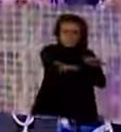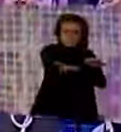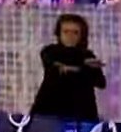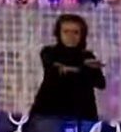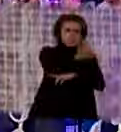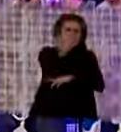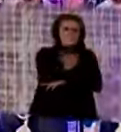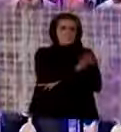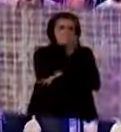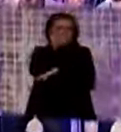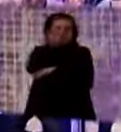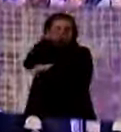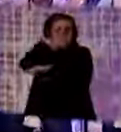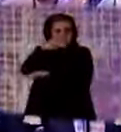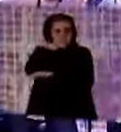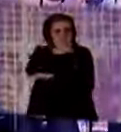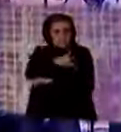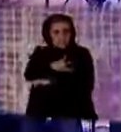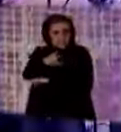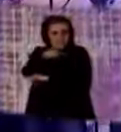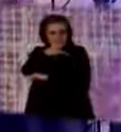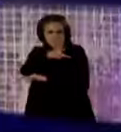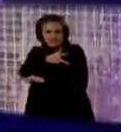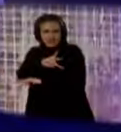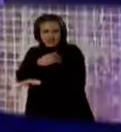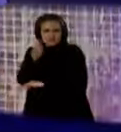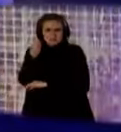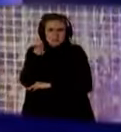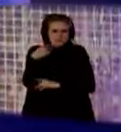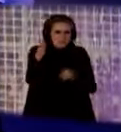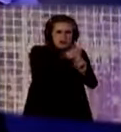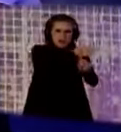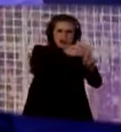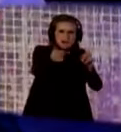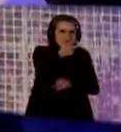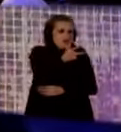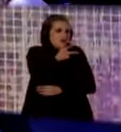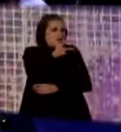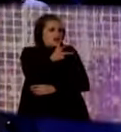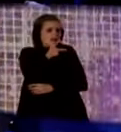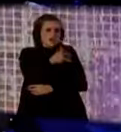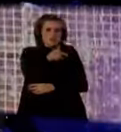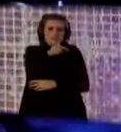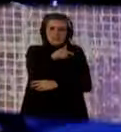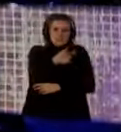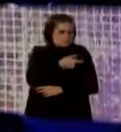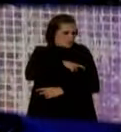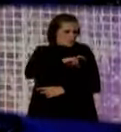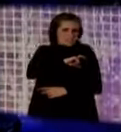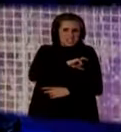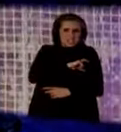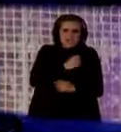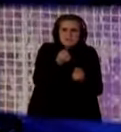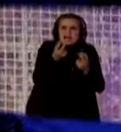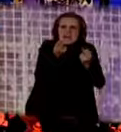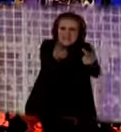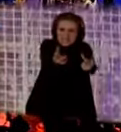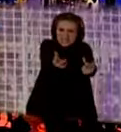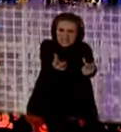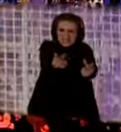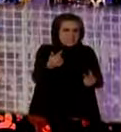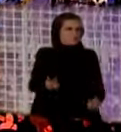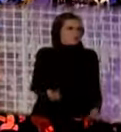persona y mientras tanto otros graban la paliza tanta policía para que